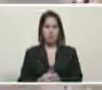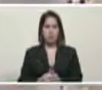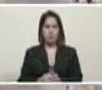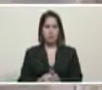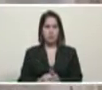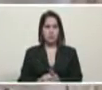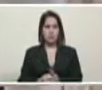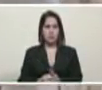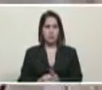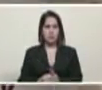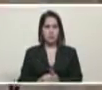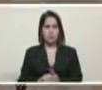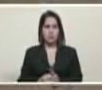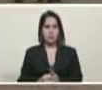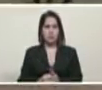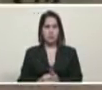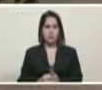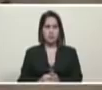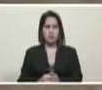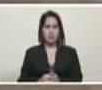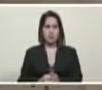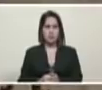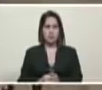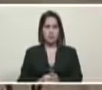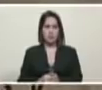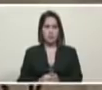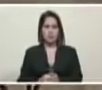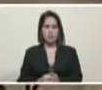Ángelo Antonio Vargas Palenzuela.